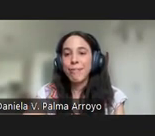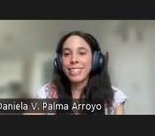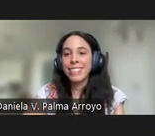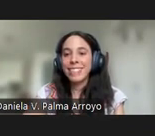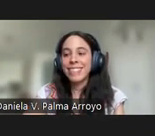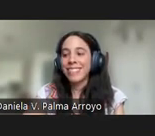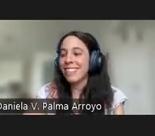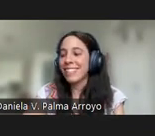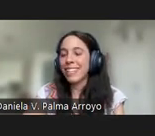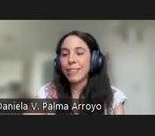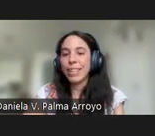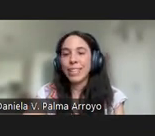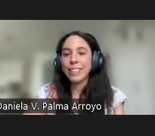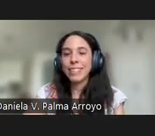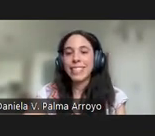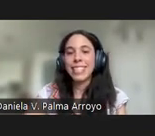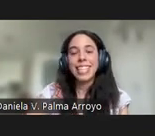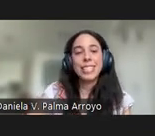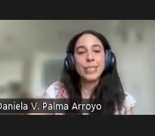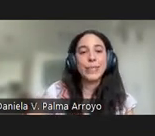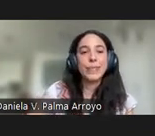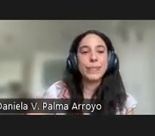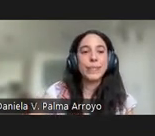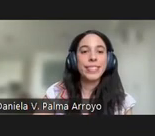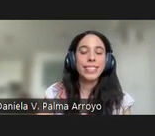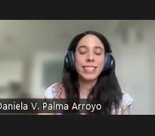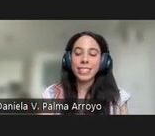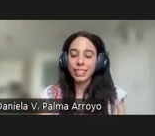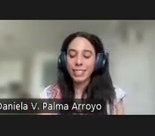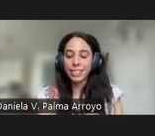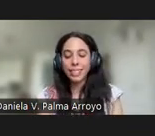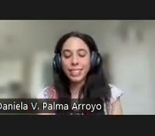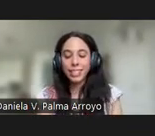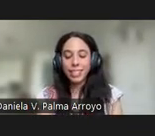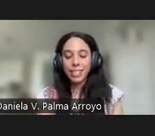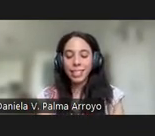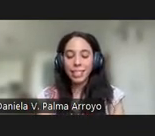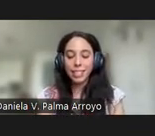Hola, Mafe. Te ha saludado. Listo.